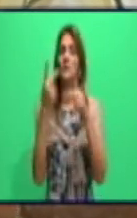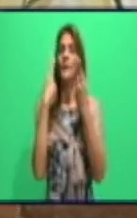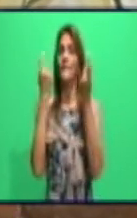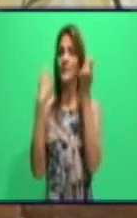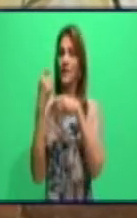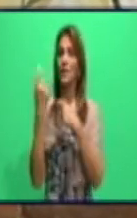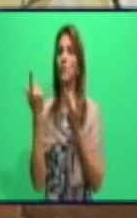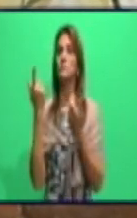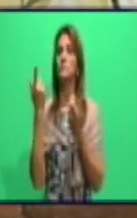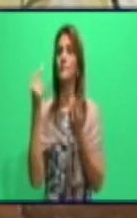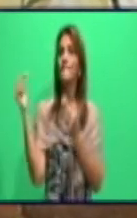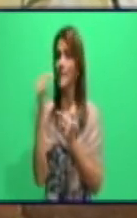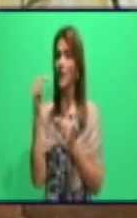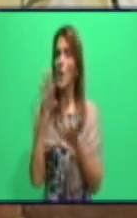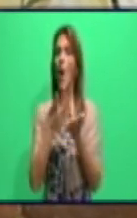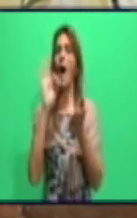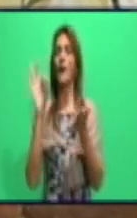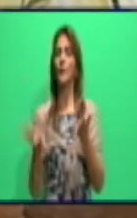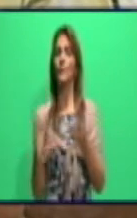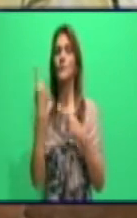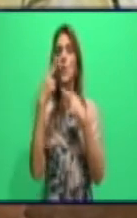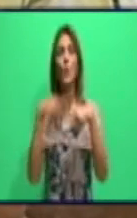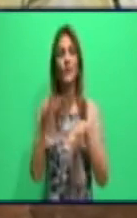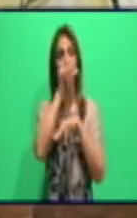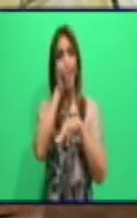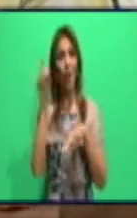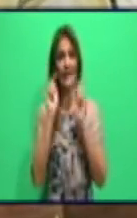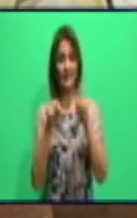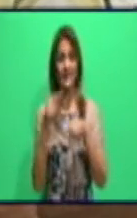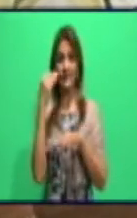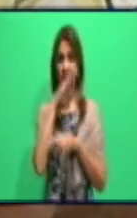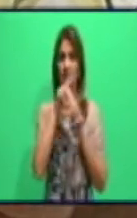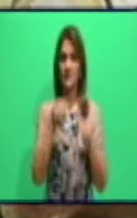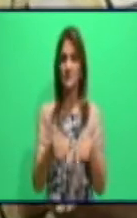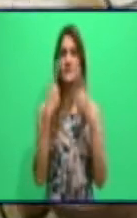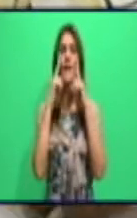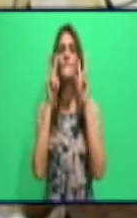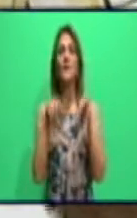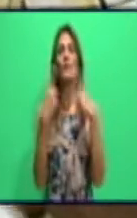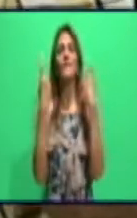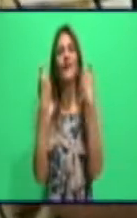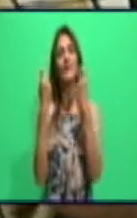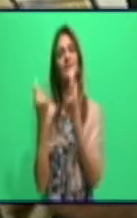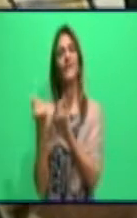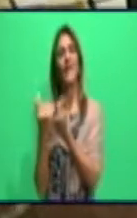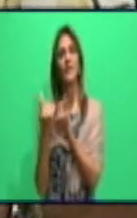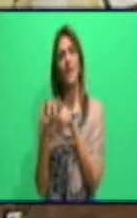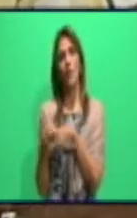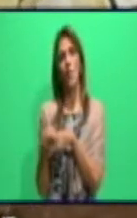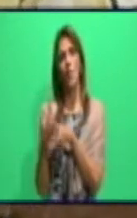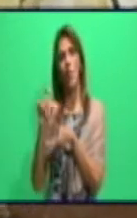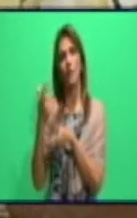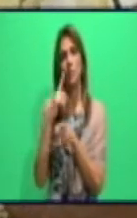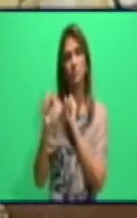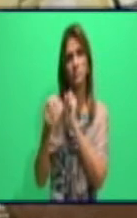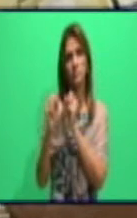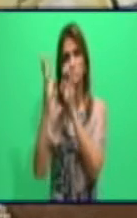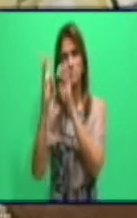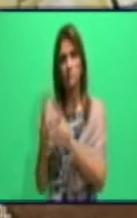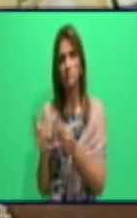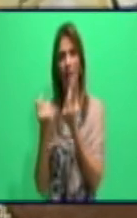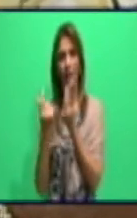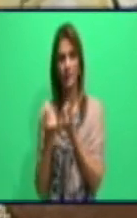y en la unidad del restaurante mil 765 faltantes en efectivo y en el caso de pilón